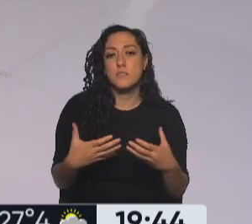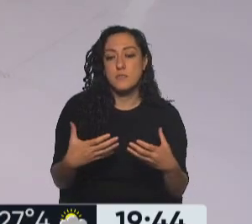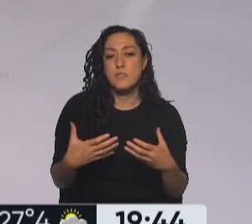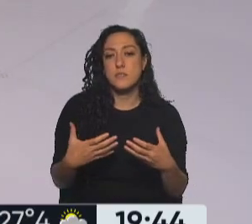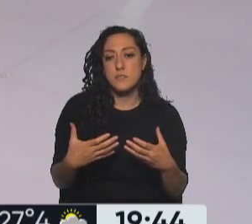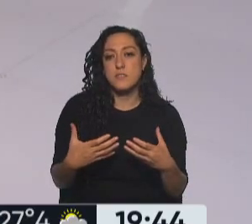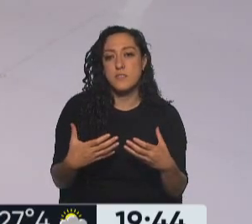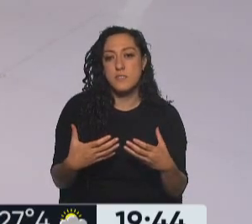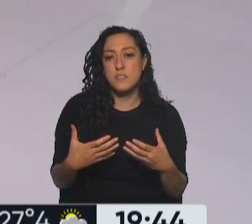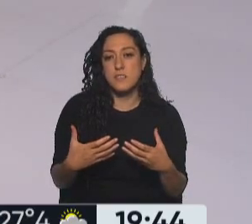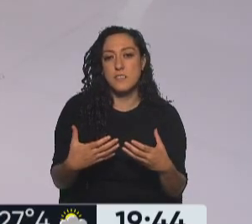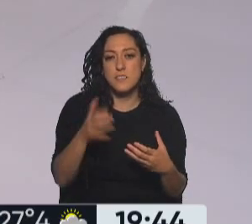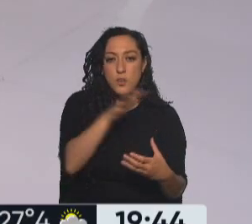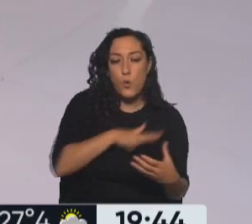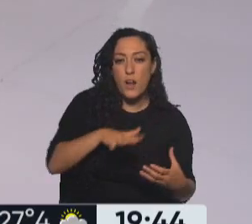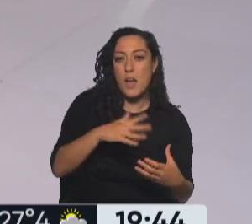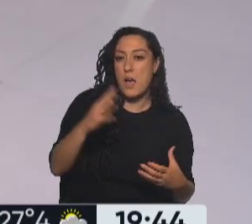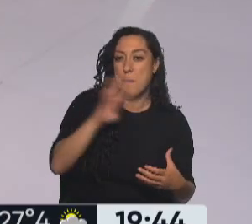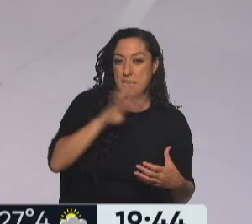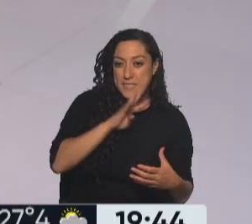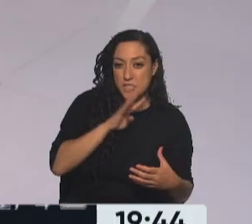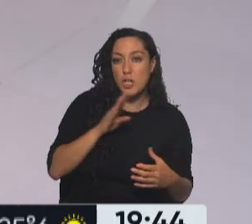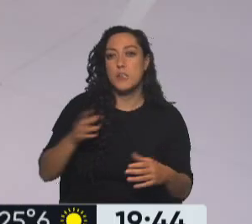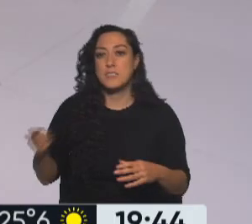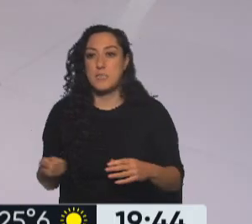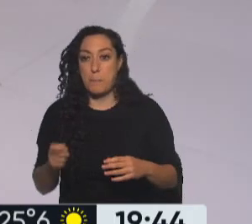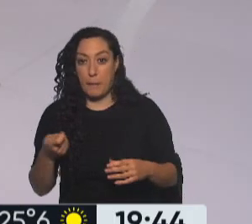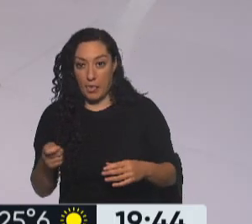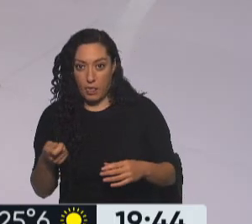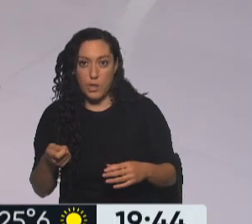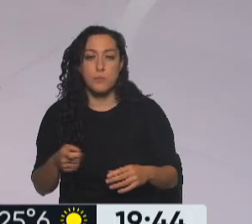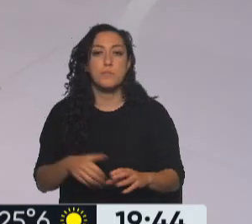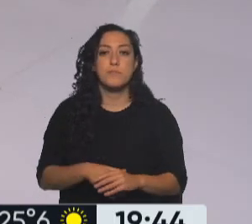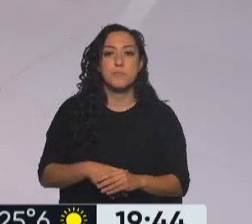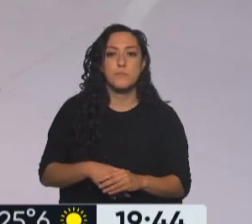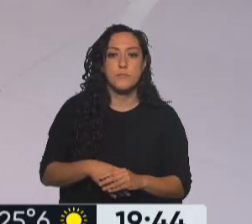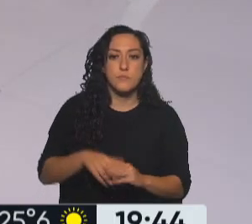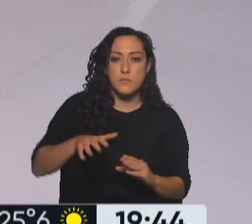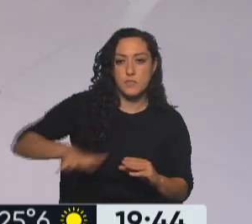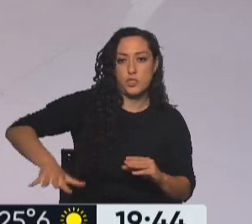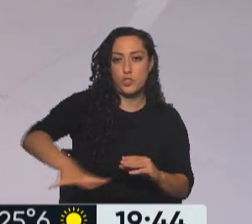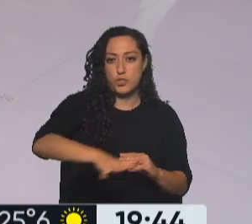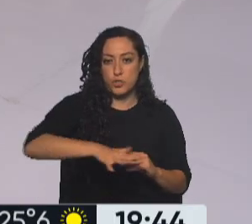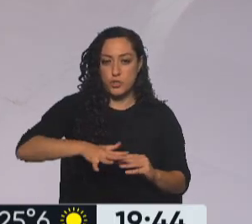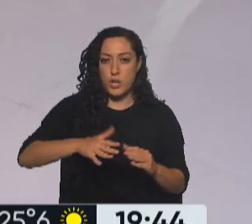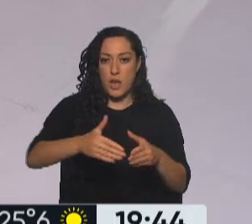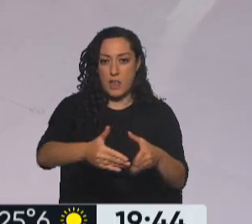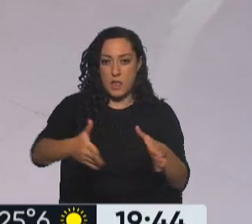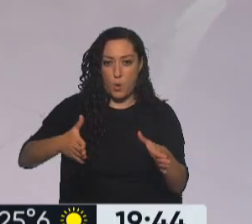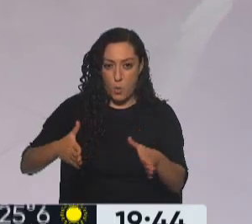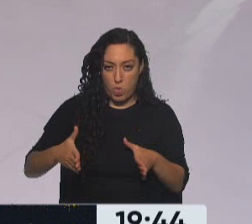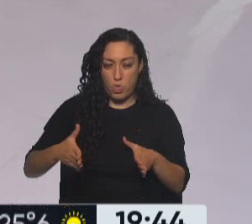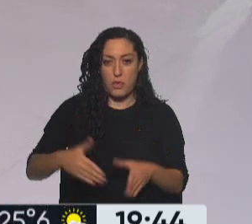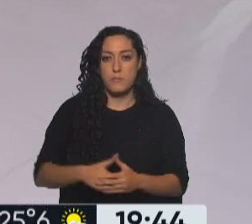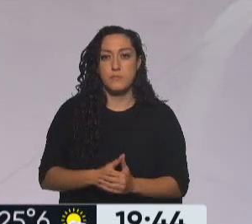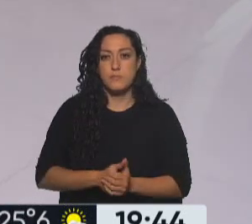ven la parte amarilla. Allí está la Basílica de San Pedro. En la explanada va a estar ubicado el ataúd del